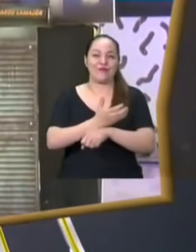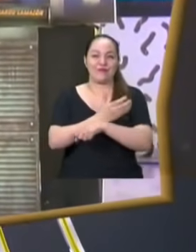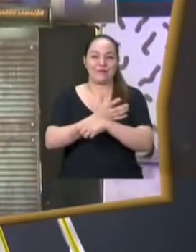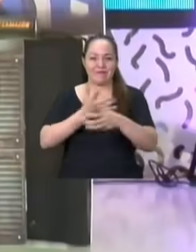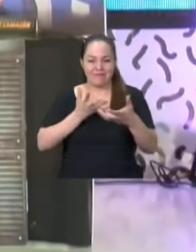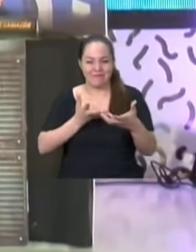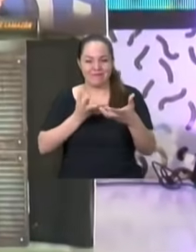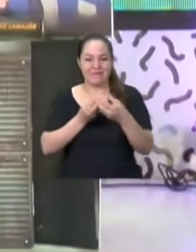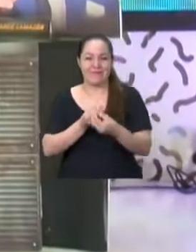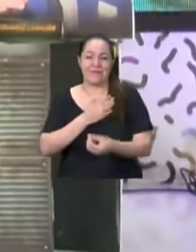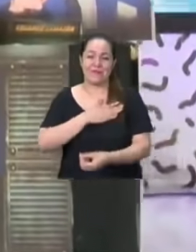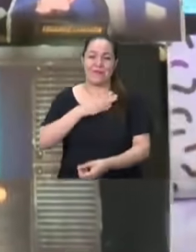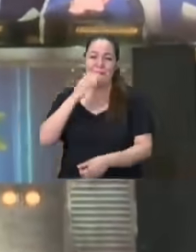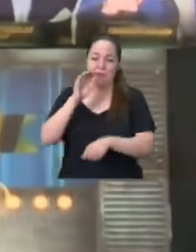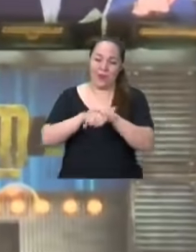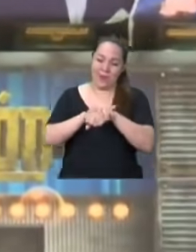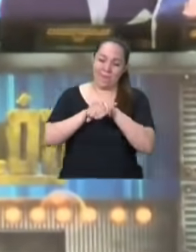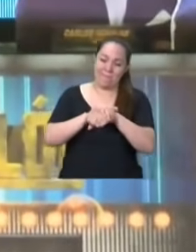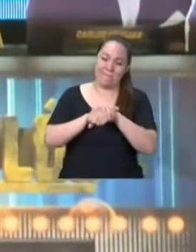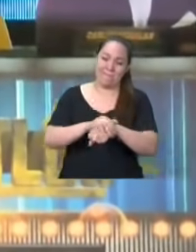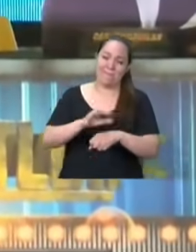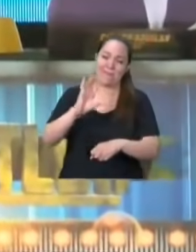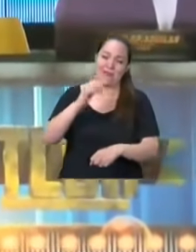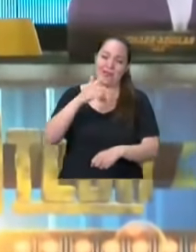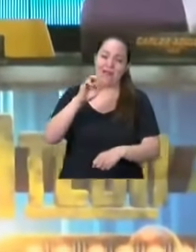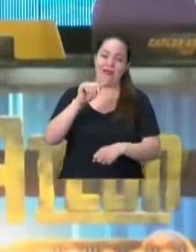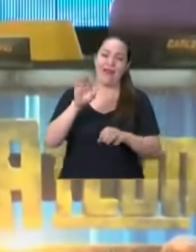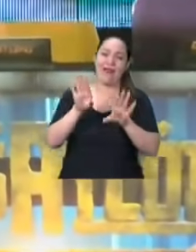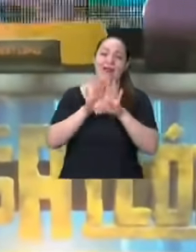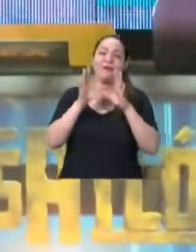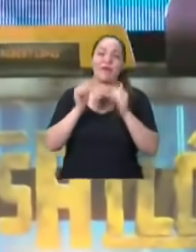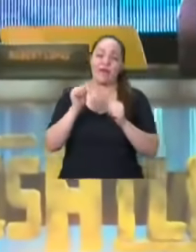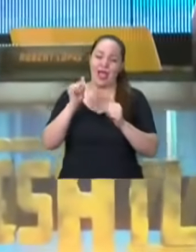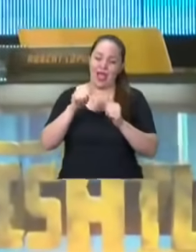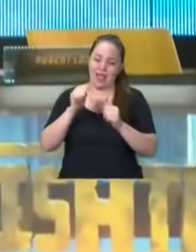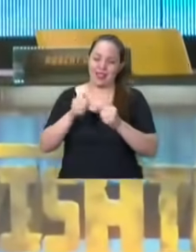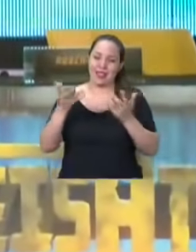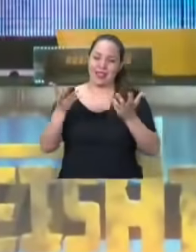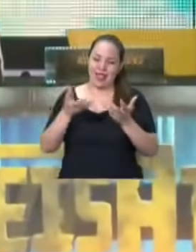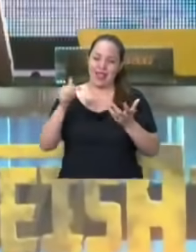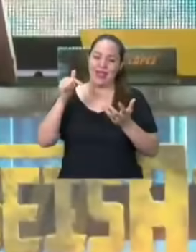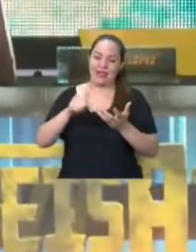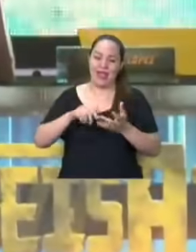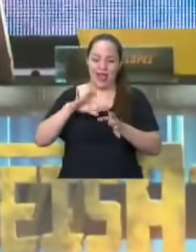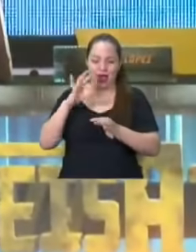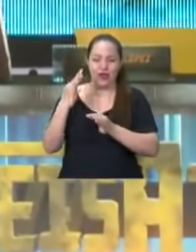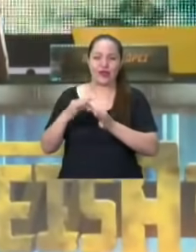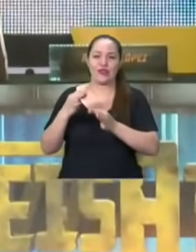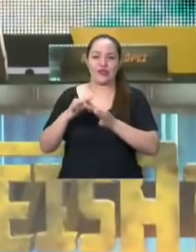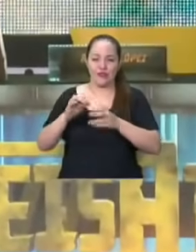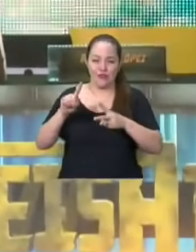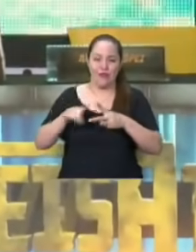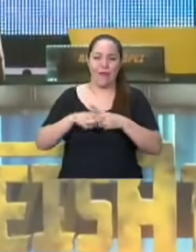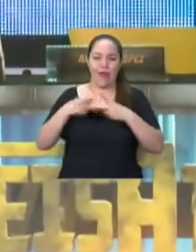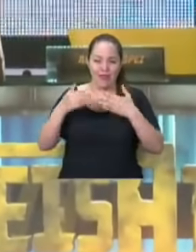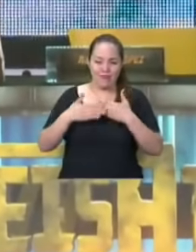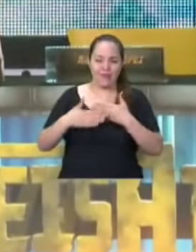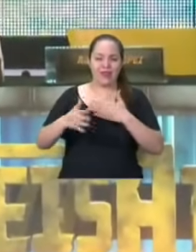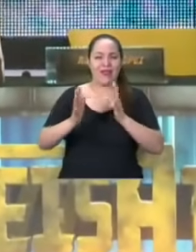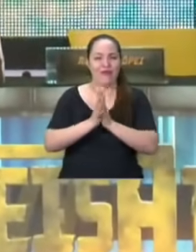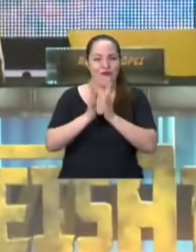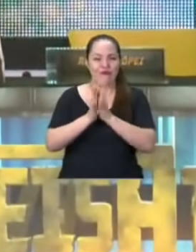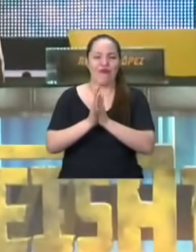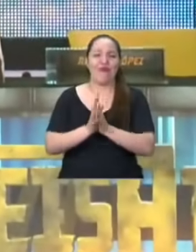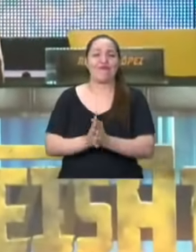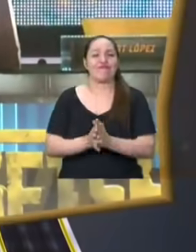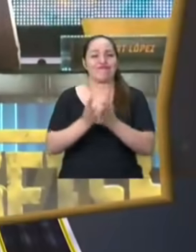Mi buen amigo Chavana, ¿cómo estás, mi brother? Estamos aquí, por supuesto, en este Seisatlón, ya listos para arrancar con todo, mi brother.